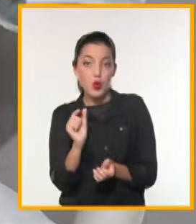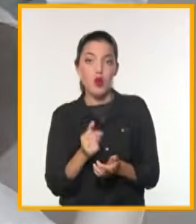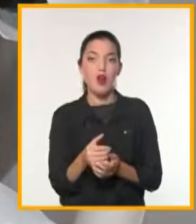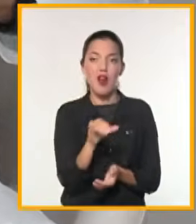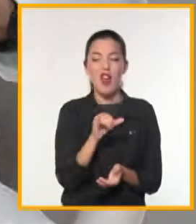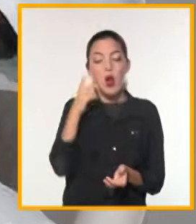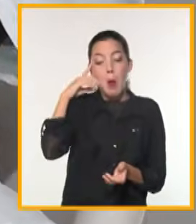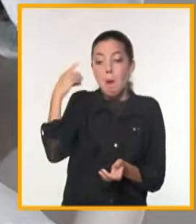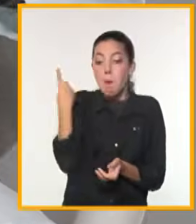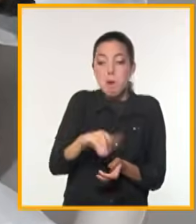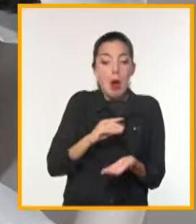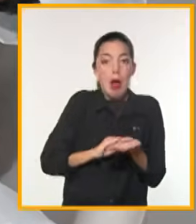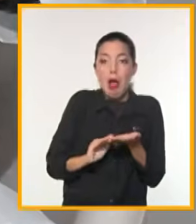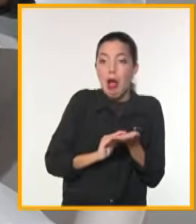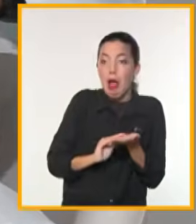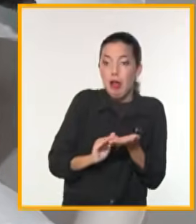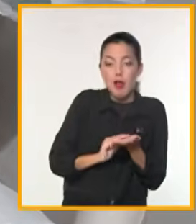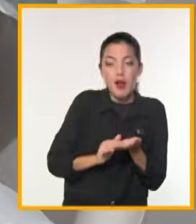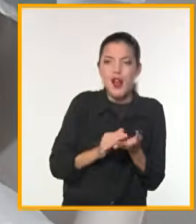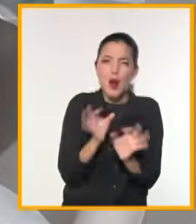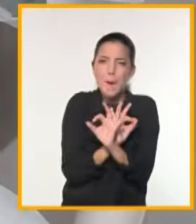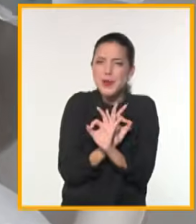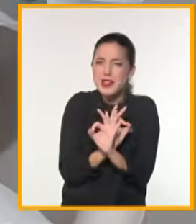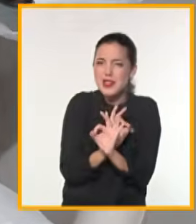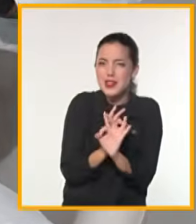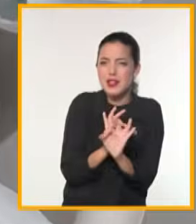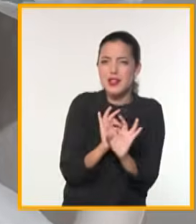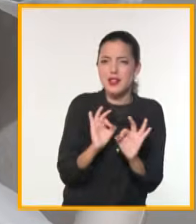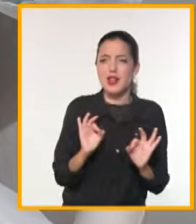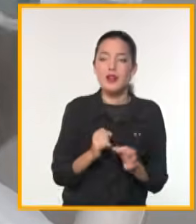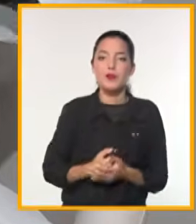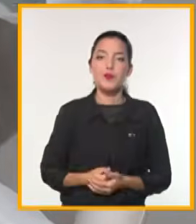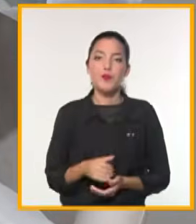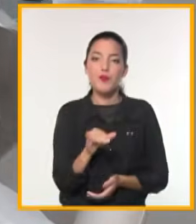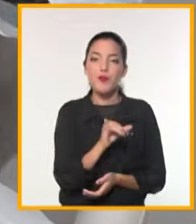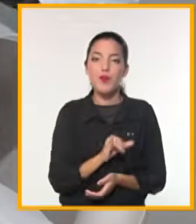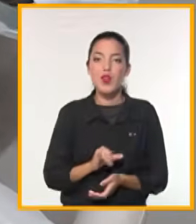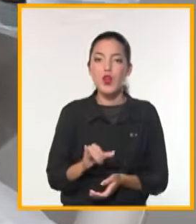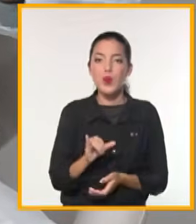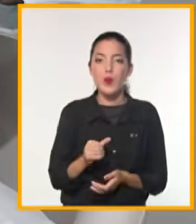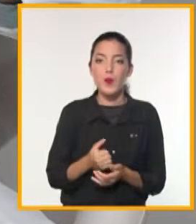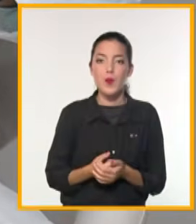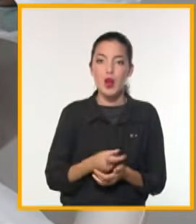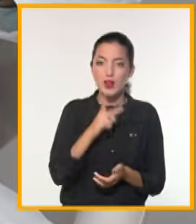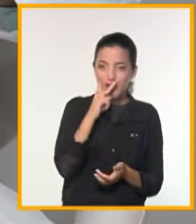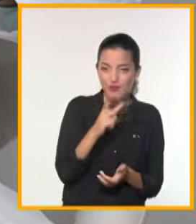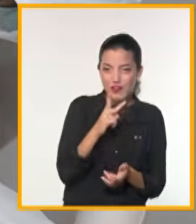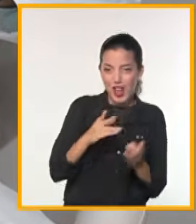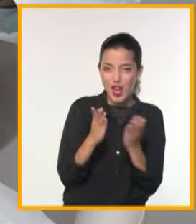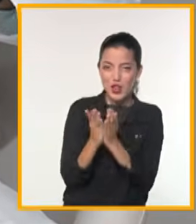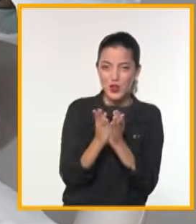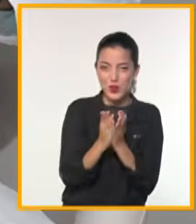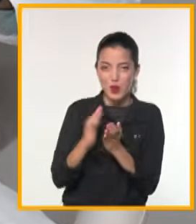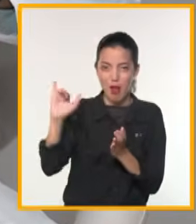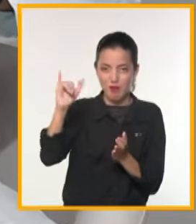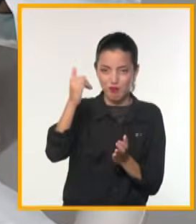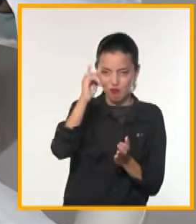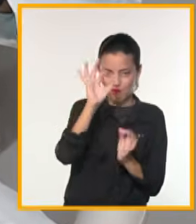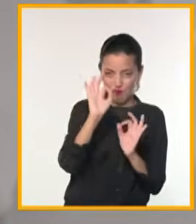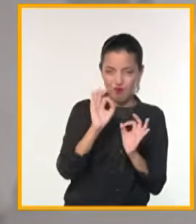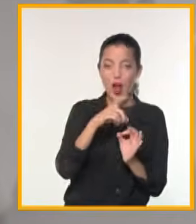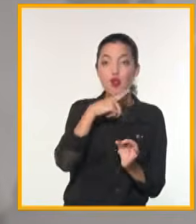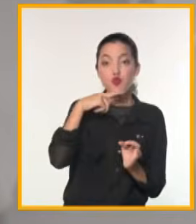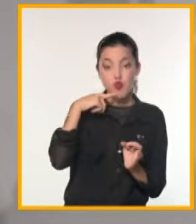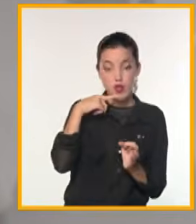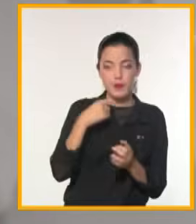era un grupo especial, y después nos dijeron que la misión era ir a estudiar aviación a la Unión Soviética. ¿Ves? Era el